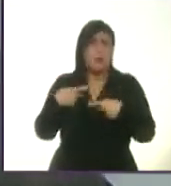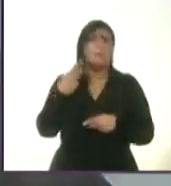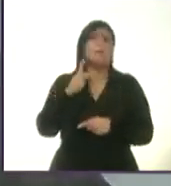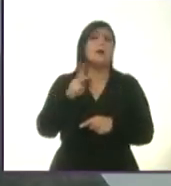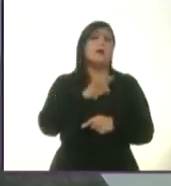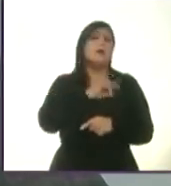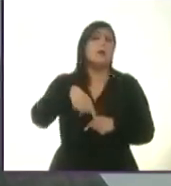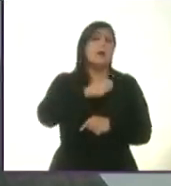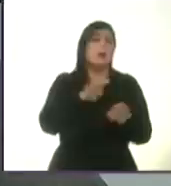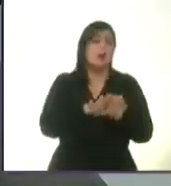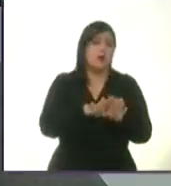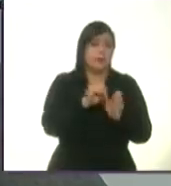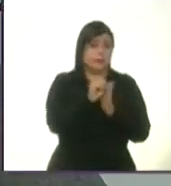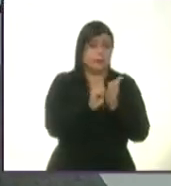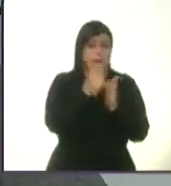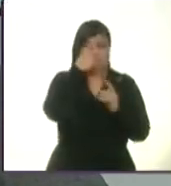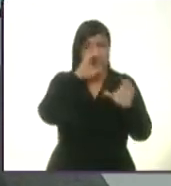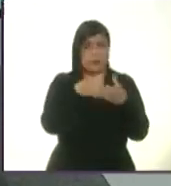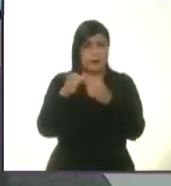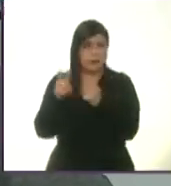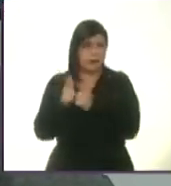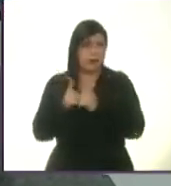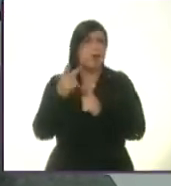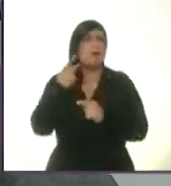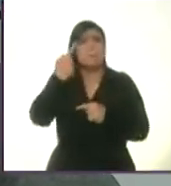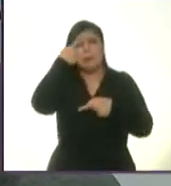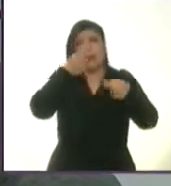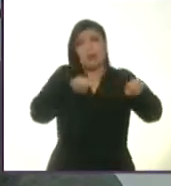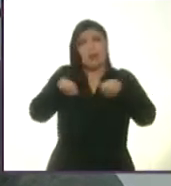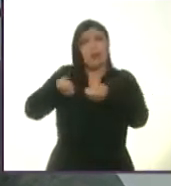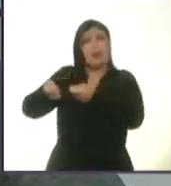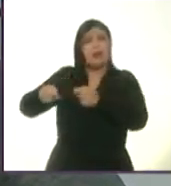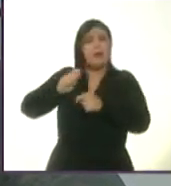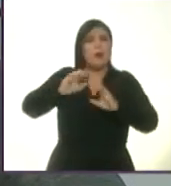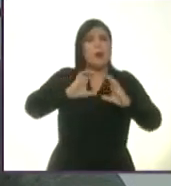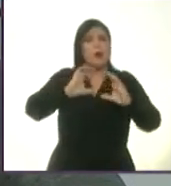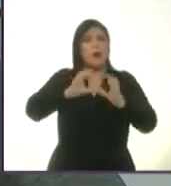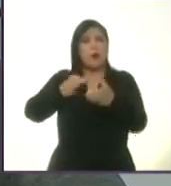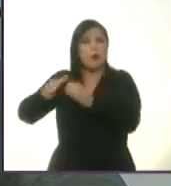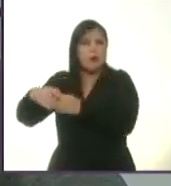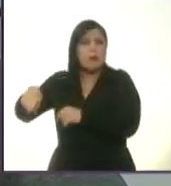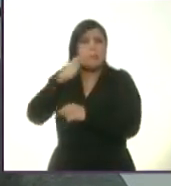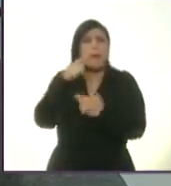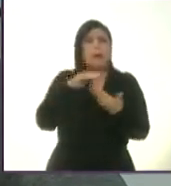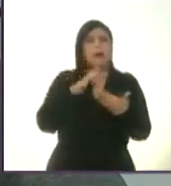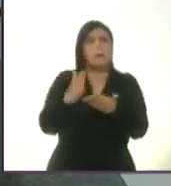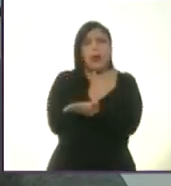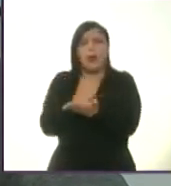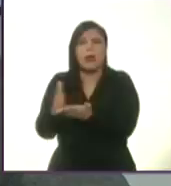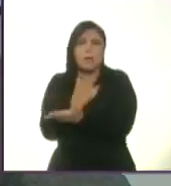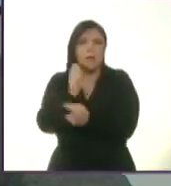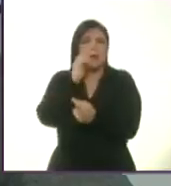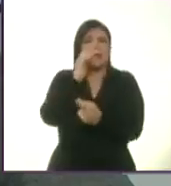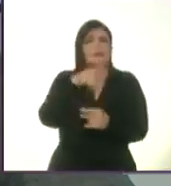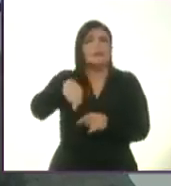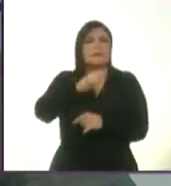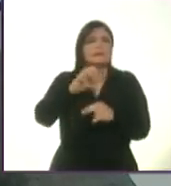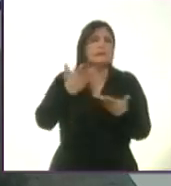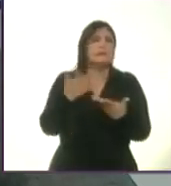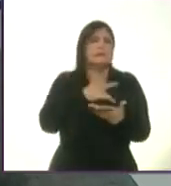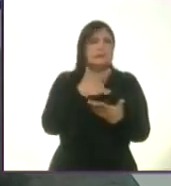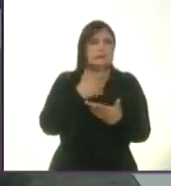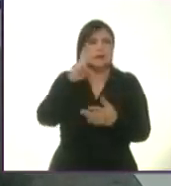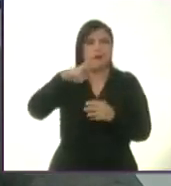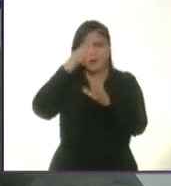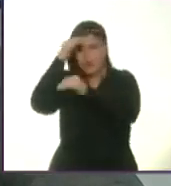sistema de partidos para manipular a las comunidades dividirlas fraccionarlas y por lo tanto yo he estado planteando que así